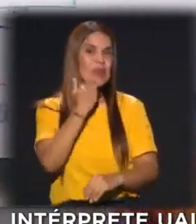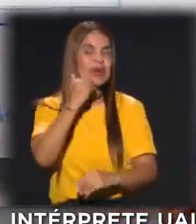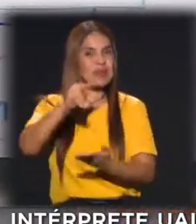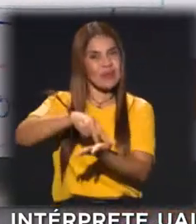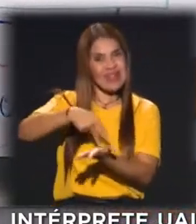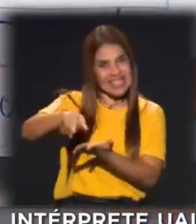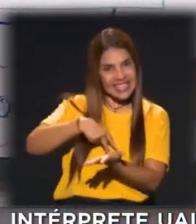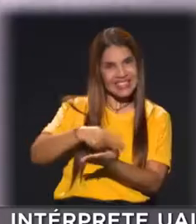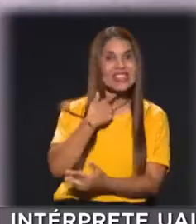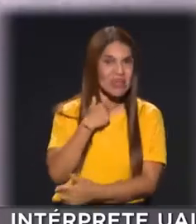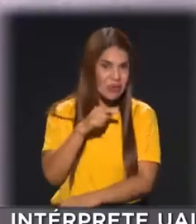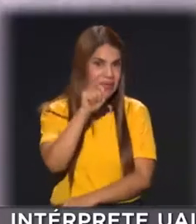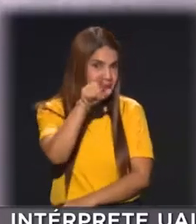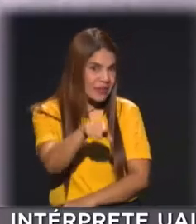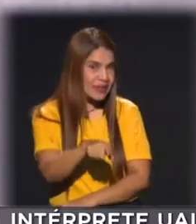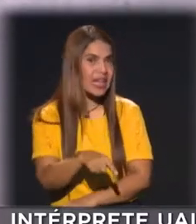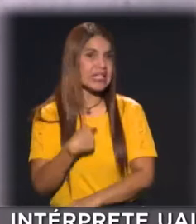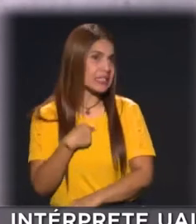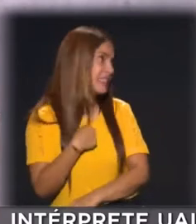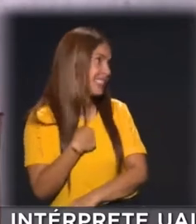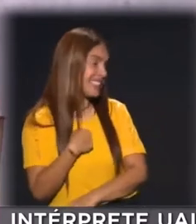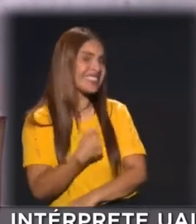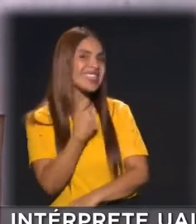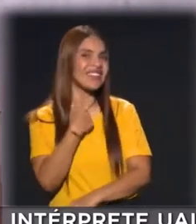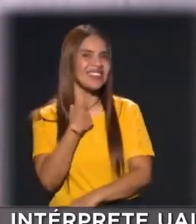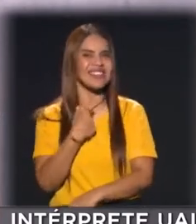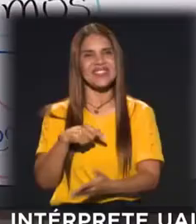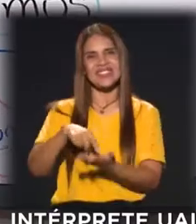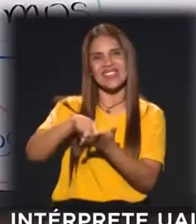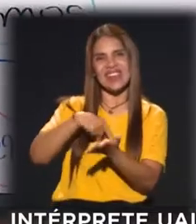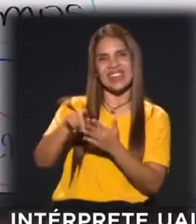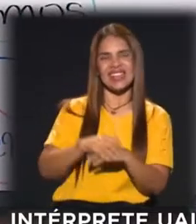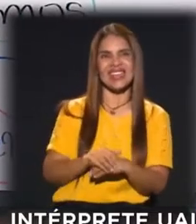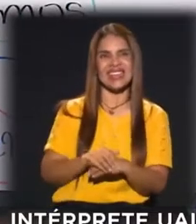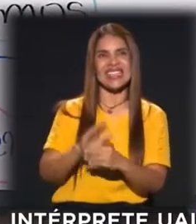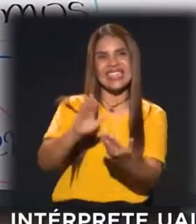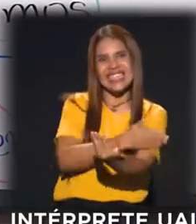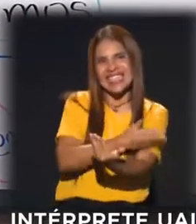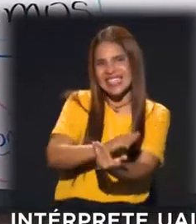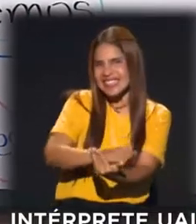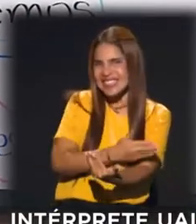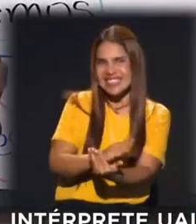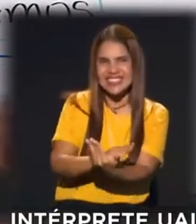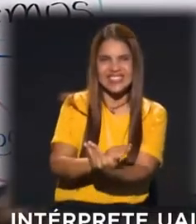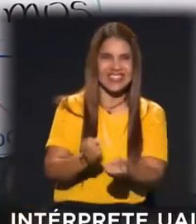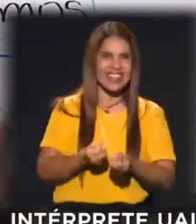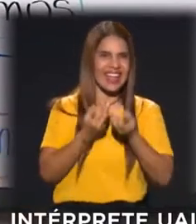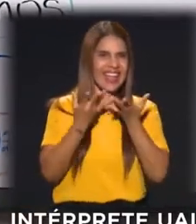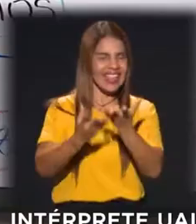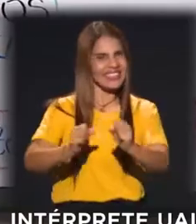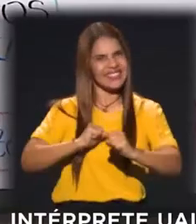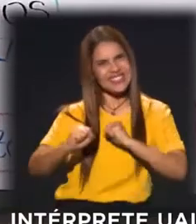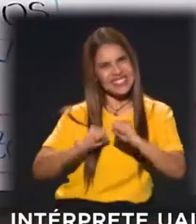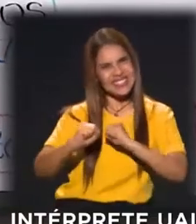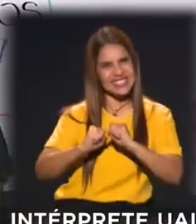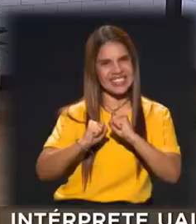bailar. ¿Te encanta, Paola? Sí, me gusta bailar. No soy la más experta, pero es de las actividades que más disfruto. Y con las canciones que más te guste, eso te va a generar un poquito de adherencia